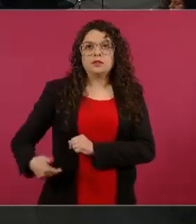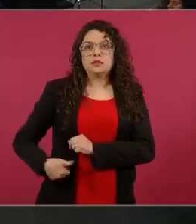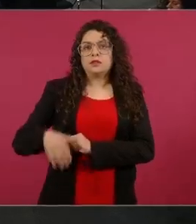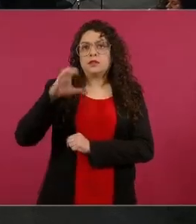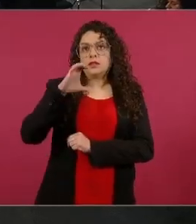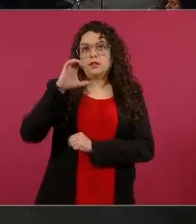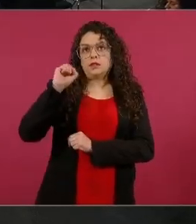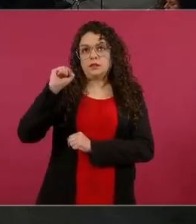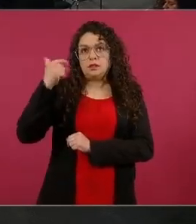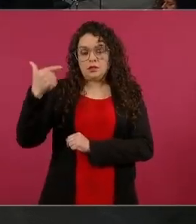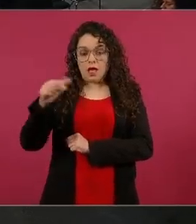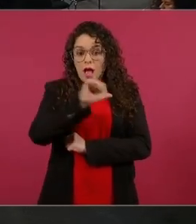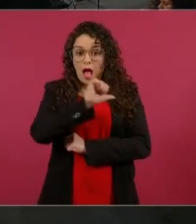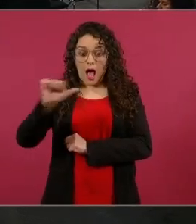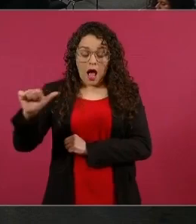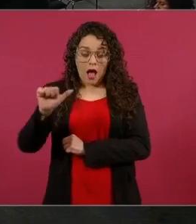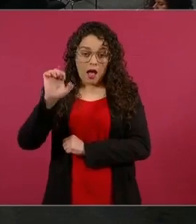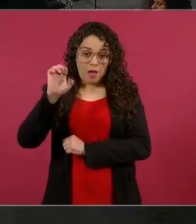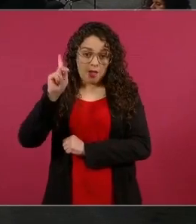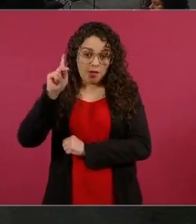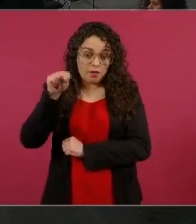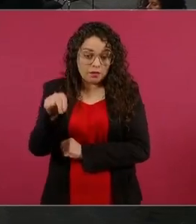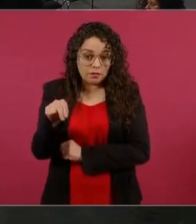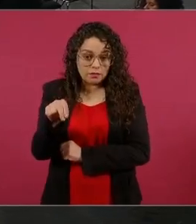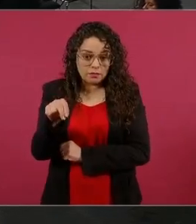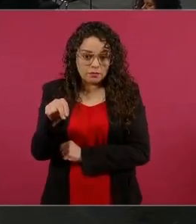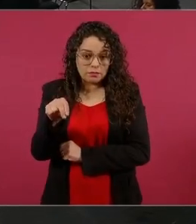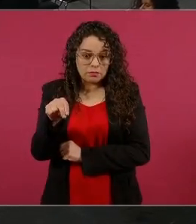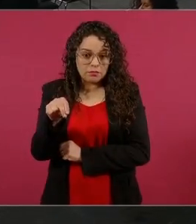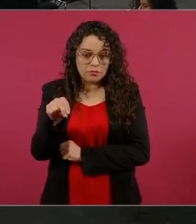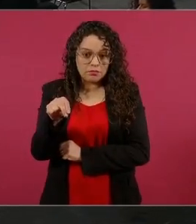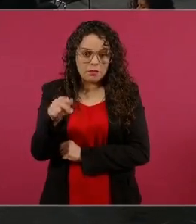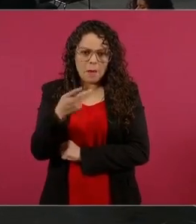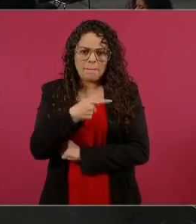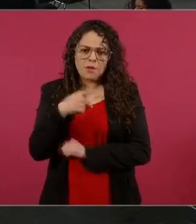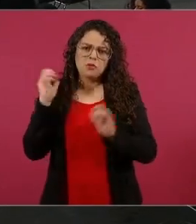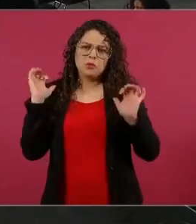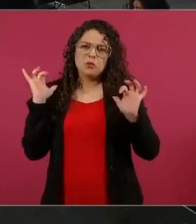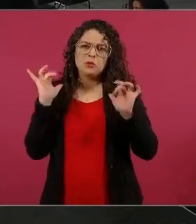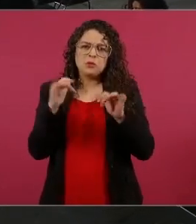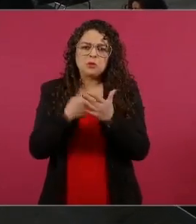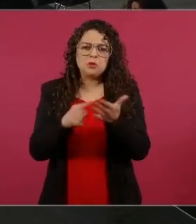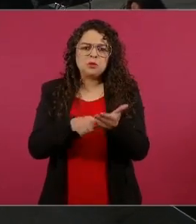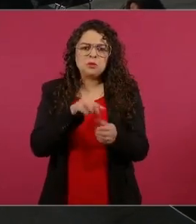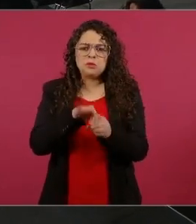Peña y votaron no sé cuántos